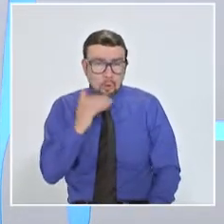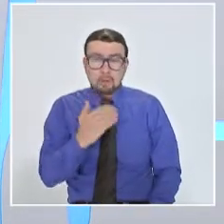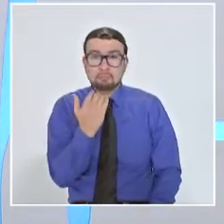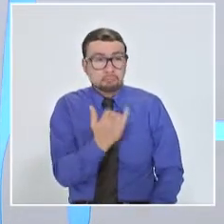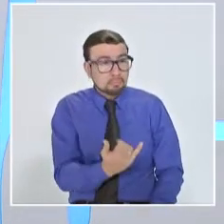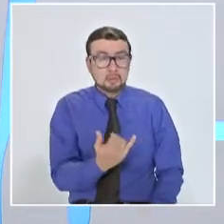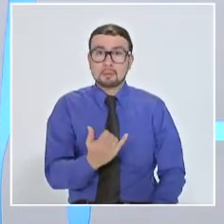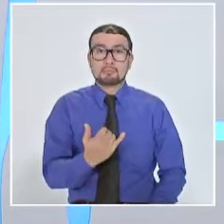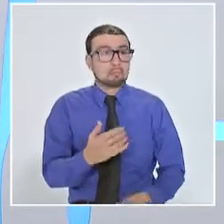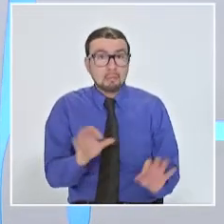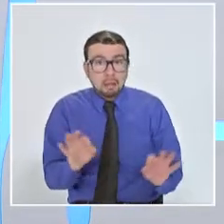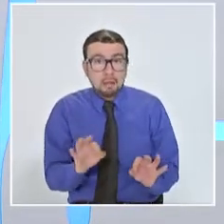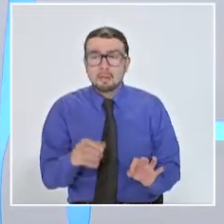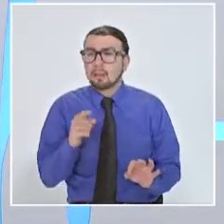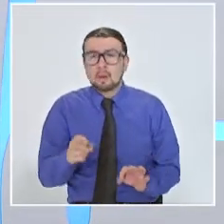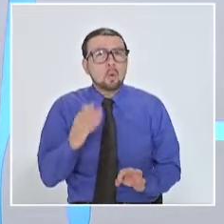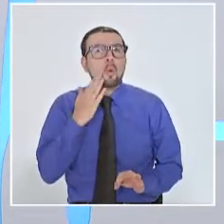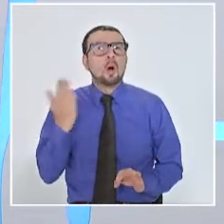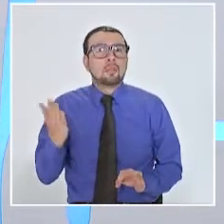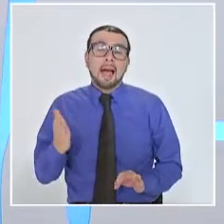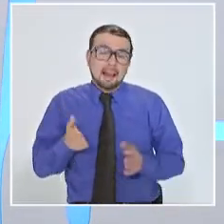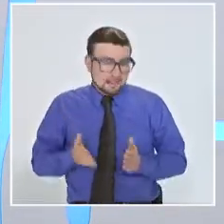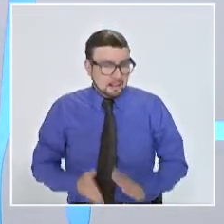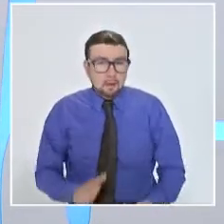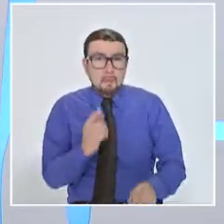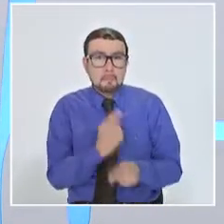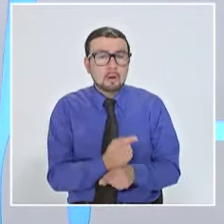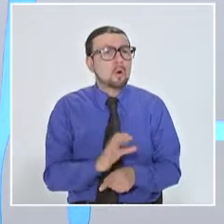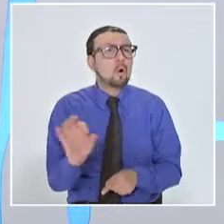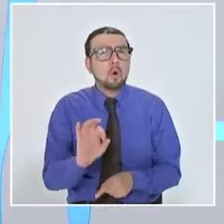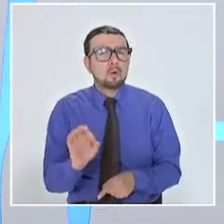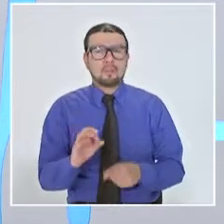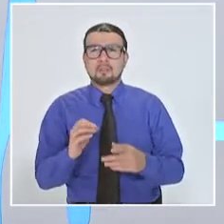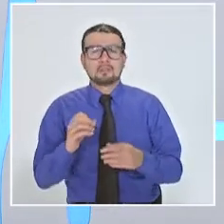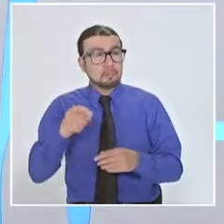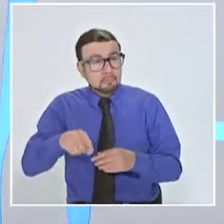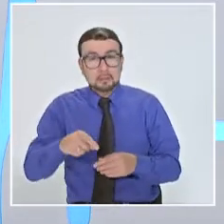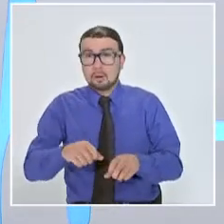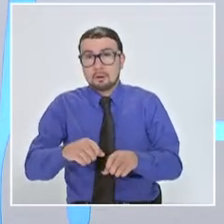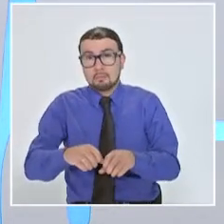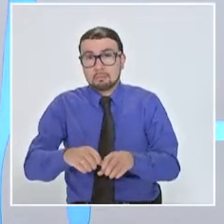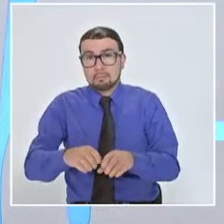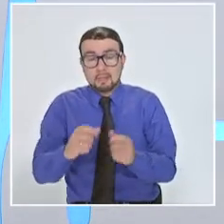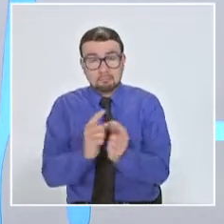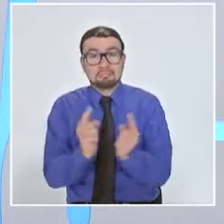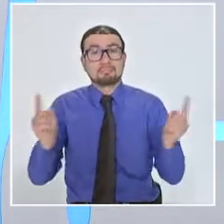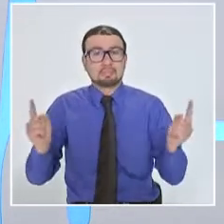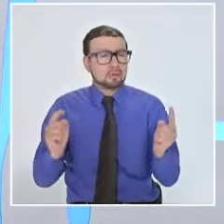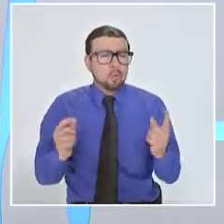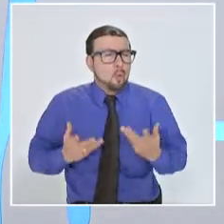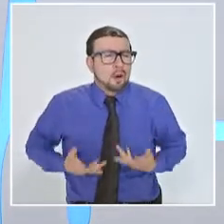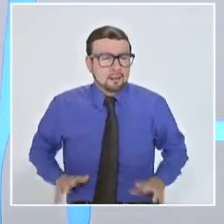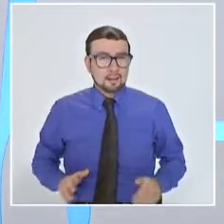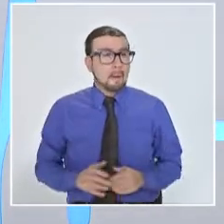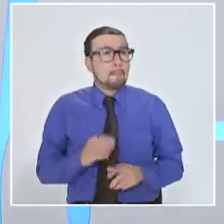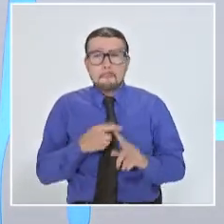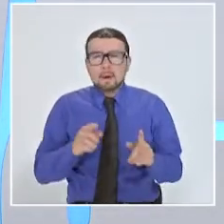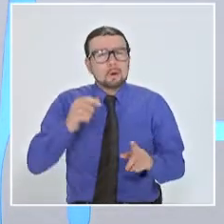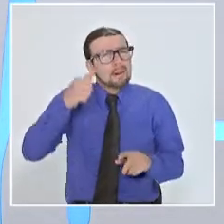de su vida, cuando nació, cuando se casó, cuando se separó, lo importante es que ella se acuerde de que cada mes, ese día, se va a